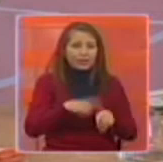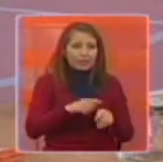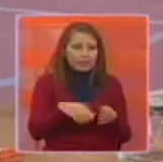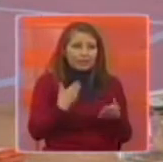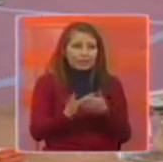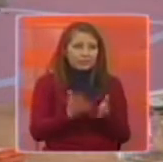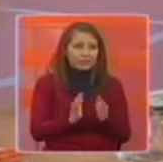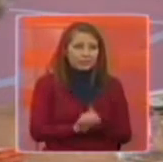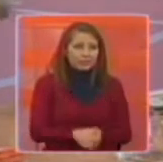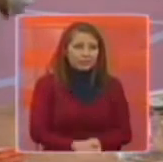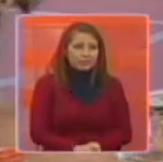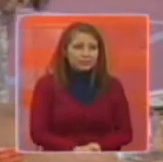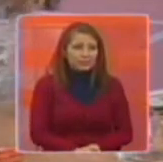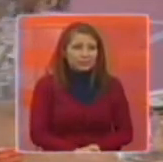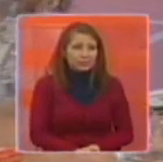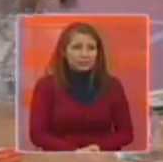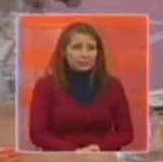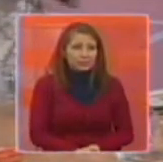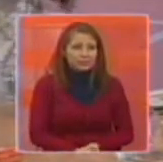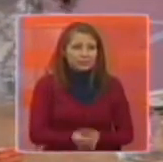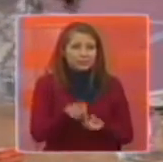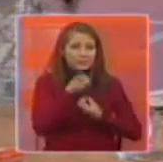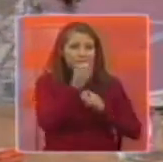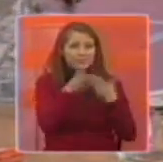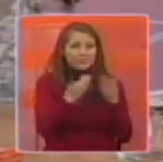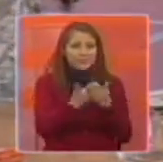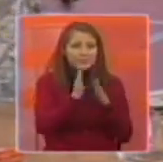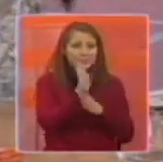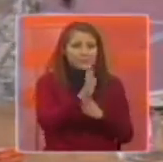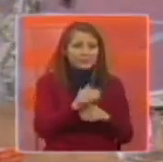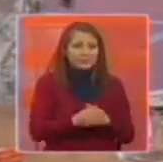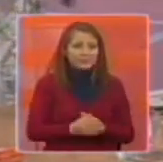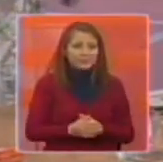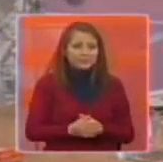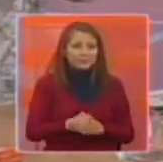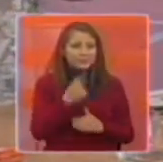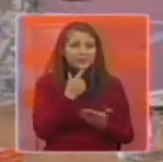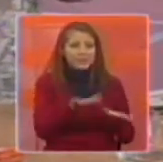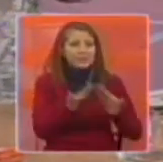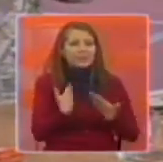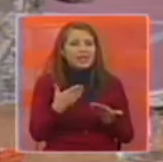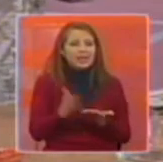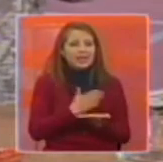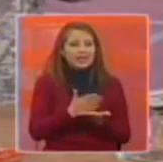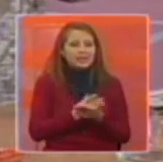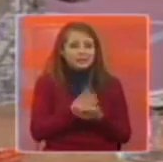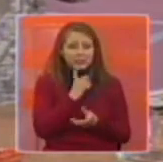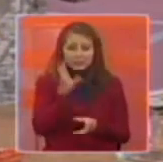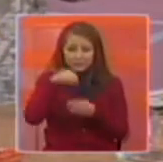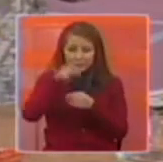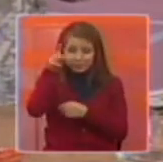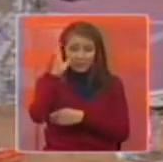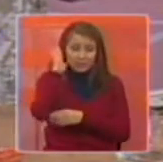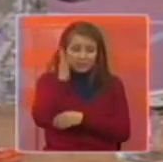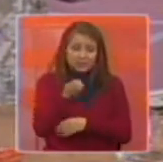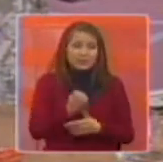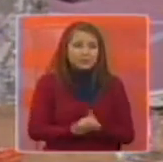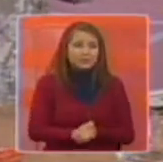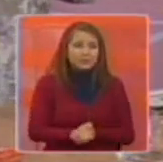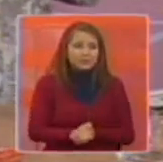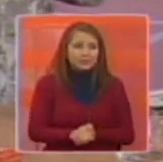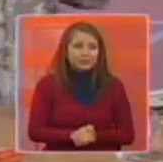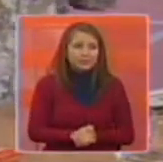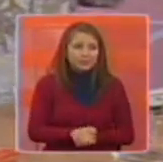molestia. No me importa. Un beso grande para usted, Glorita. Ya, me regalo un libro. Vaya, sí, en Cuenca, vaya. Ya,